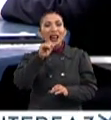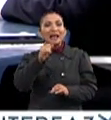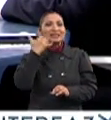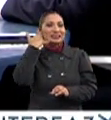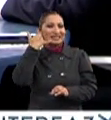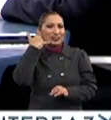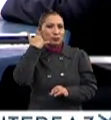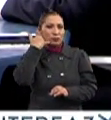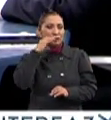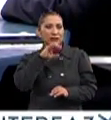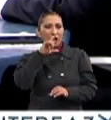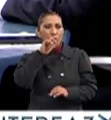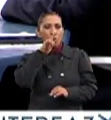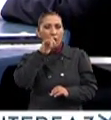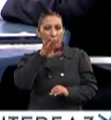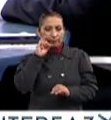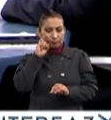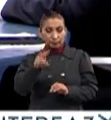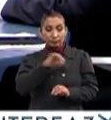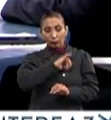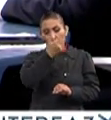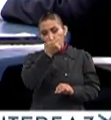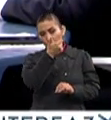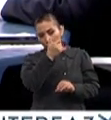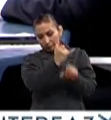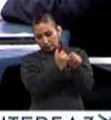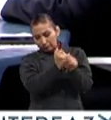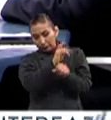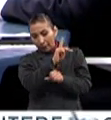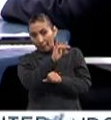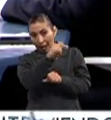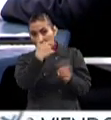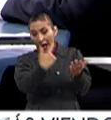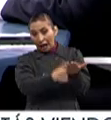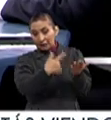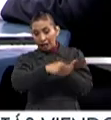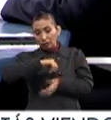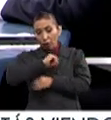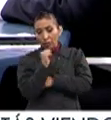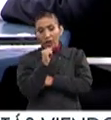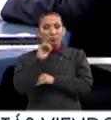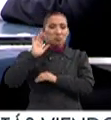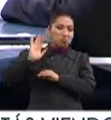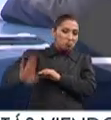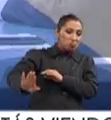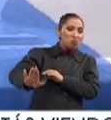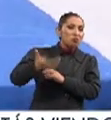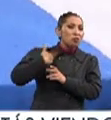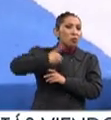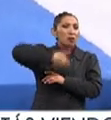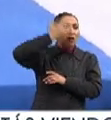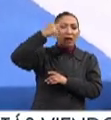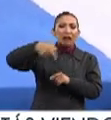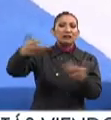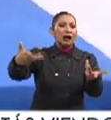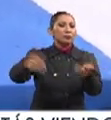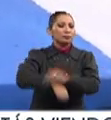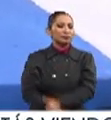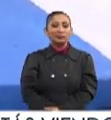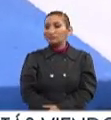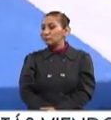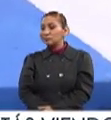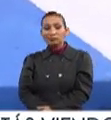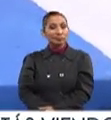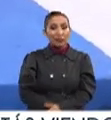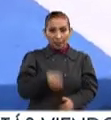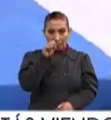otro problema, que de acuerdo a las investigaciones, tenemos pilas en nuestra casa escondidas, guardadas, que no sabemos qué hacer con ellas.